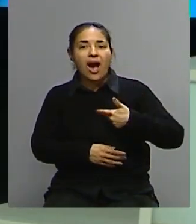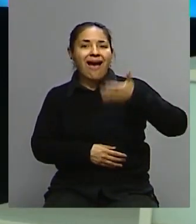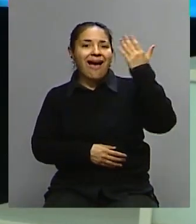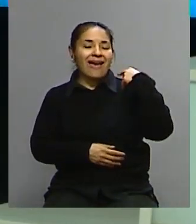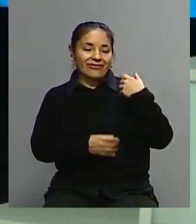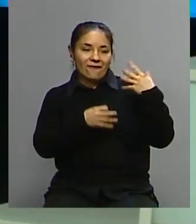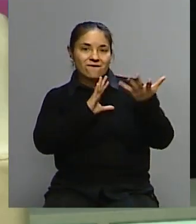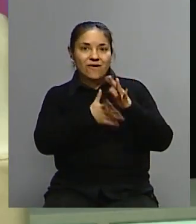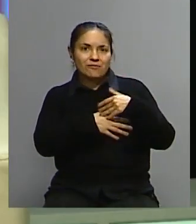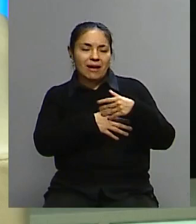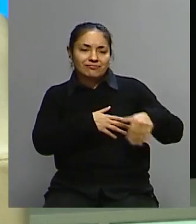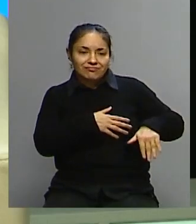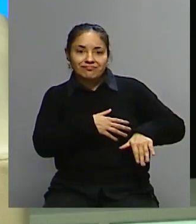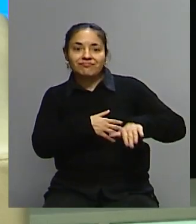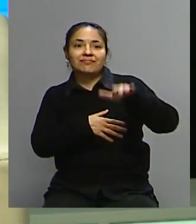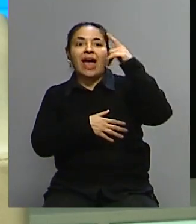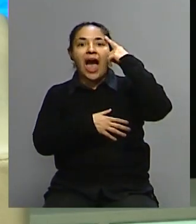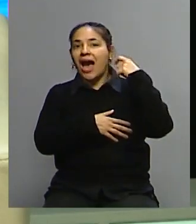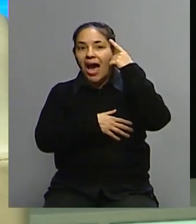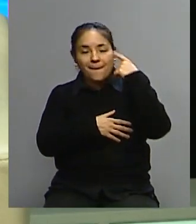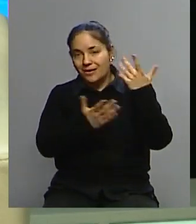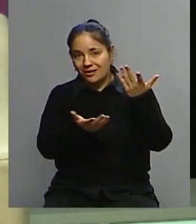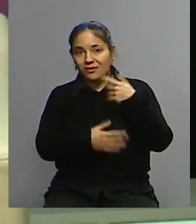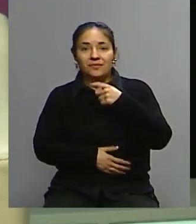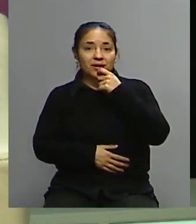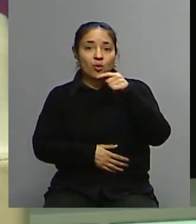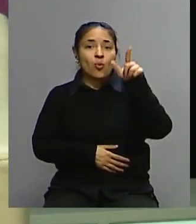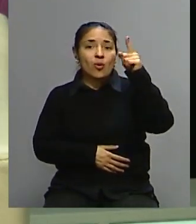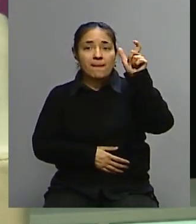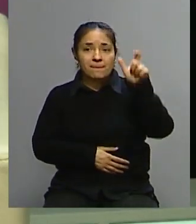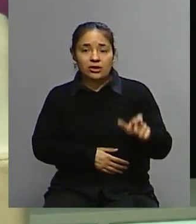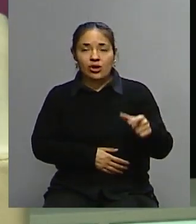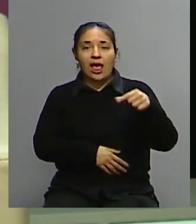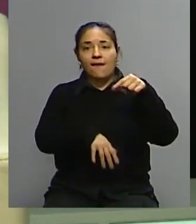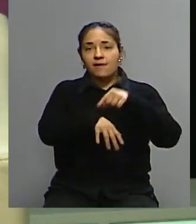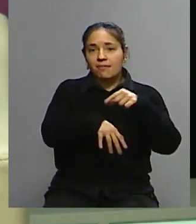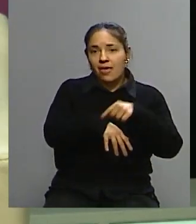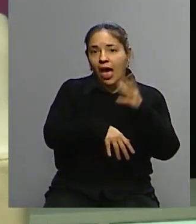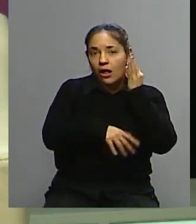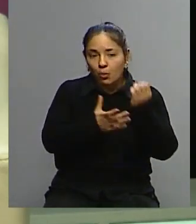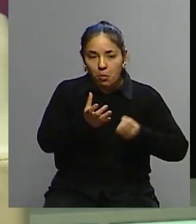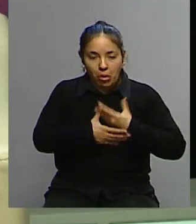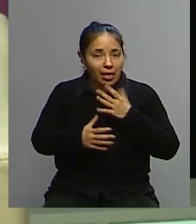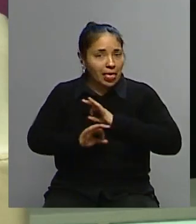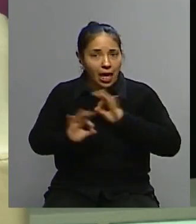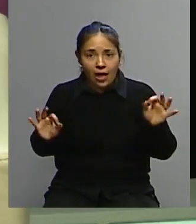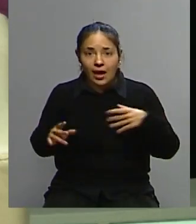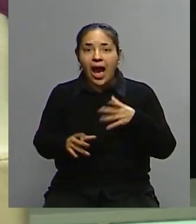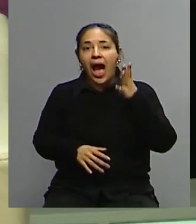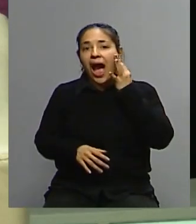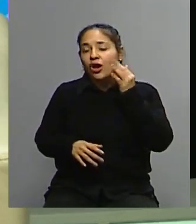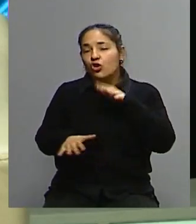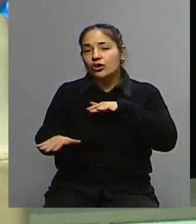¿no? Exactamente, claro. Porque si es una persona que no le ha aparecido alguna patología determinada, que no le ha pasado